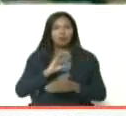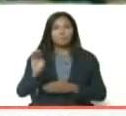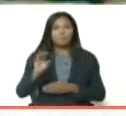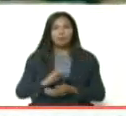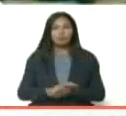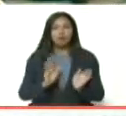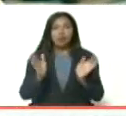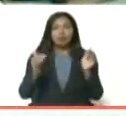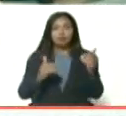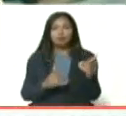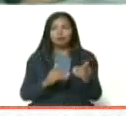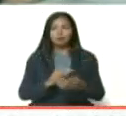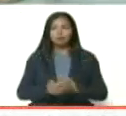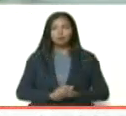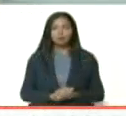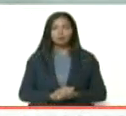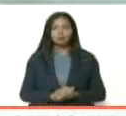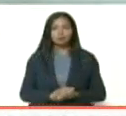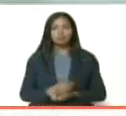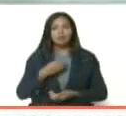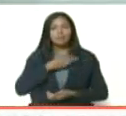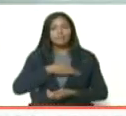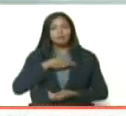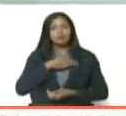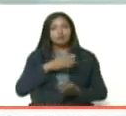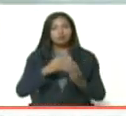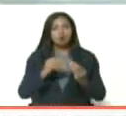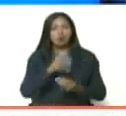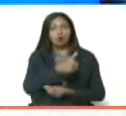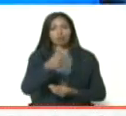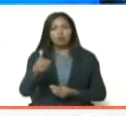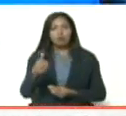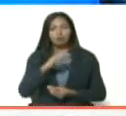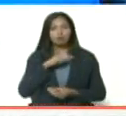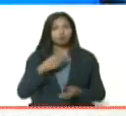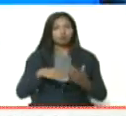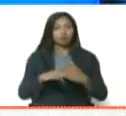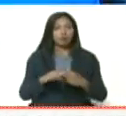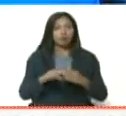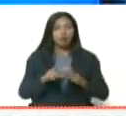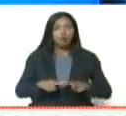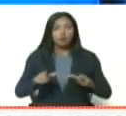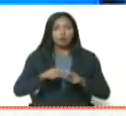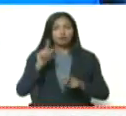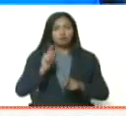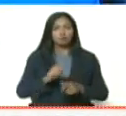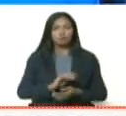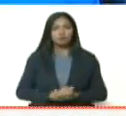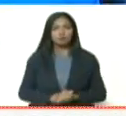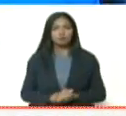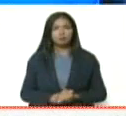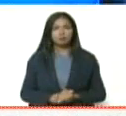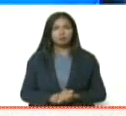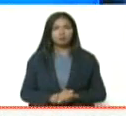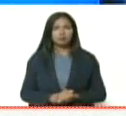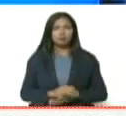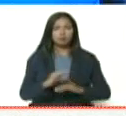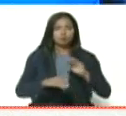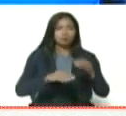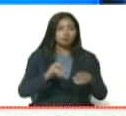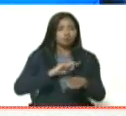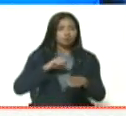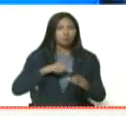los CLAP, las misiones, las grandes misiones, ir acompasando, ir a un buen paso hasta que